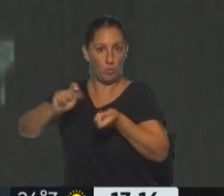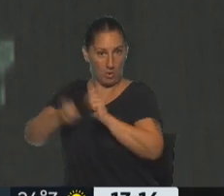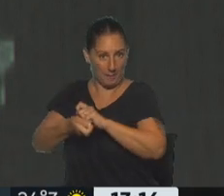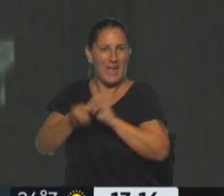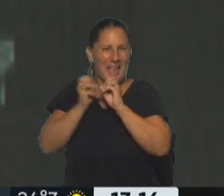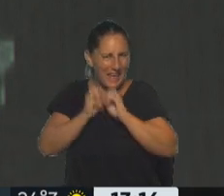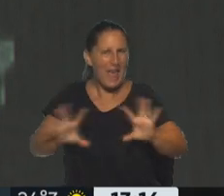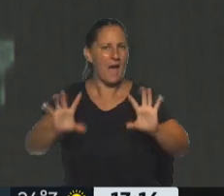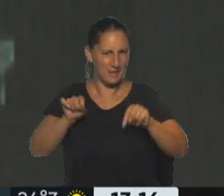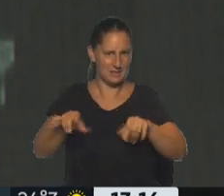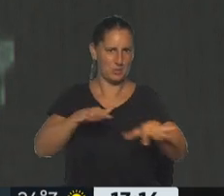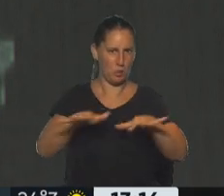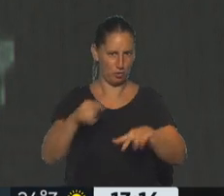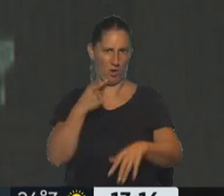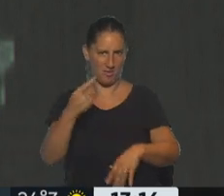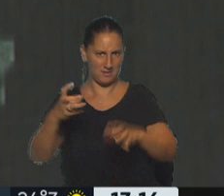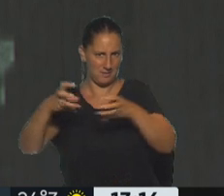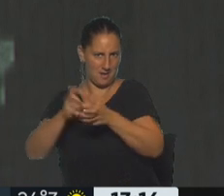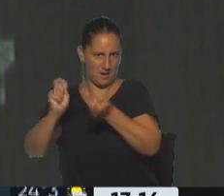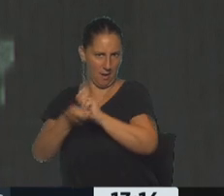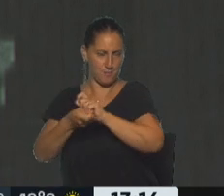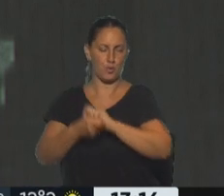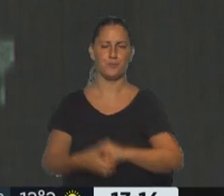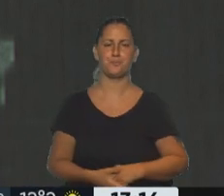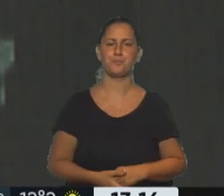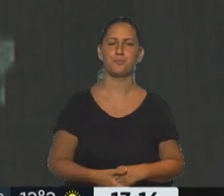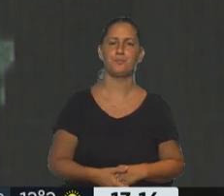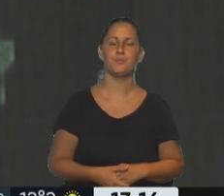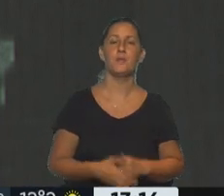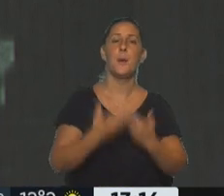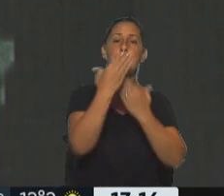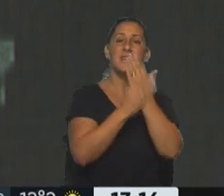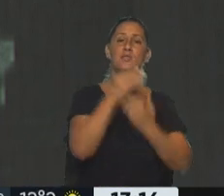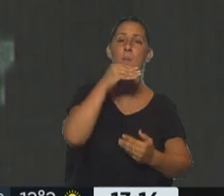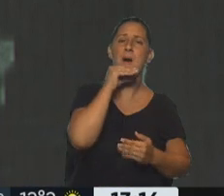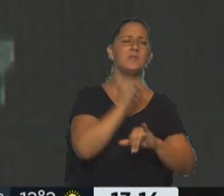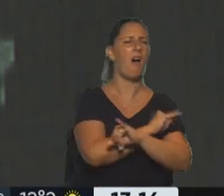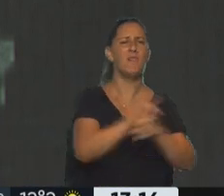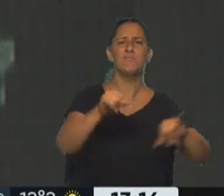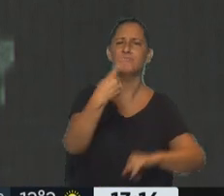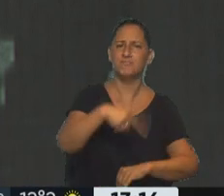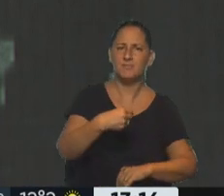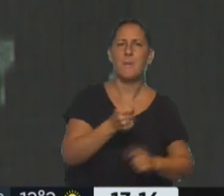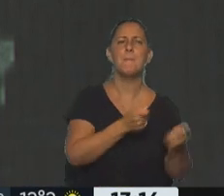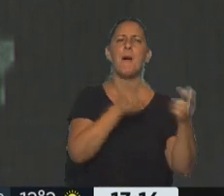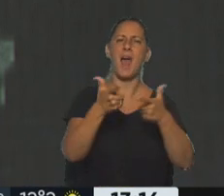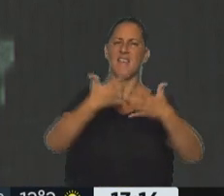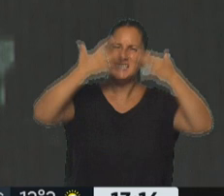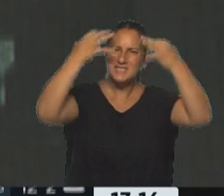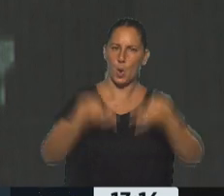de institucionalidad qué es lo que se anunció precisamente por el ministro Sergio massa para poder dar cer